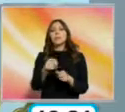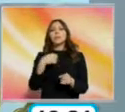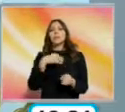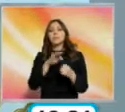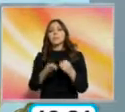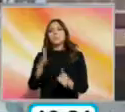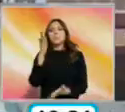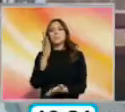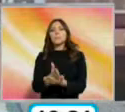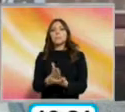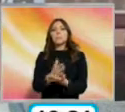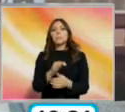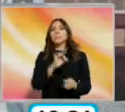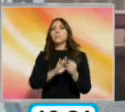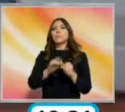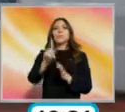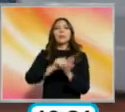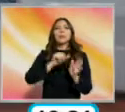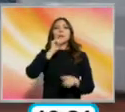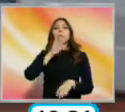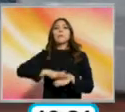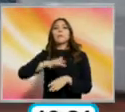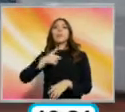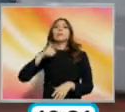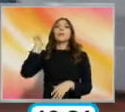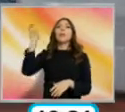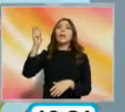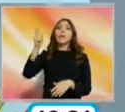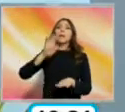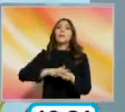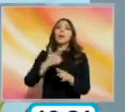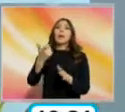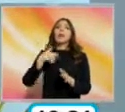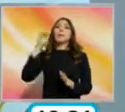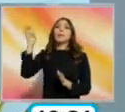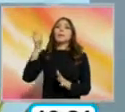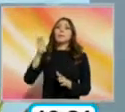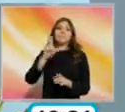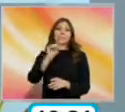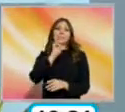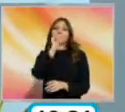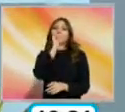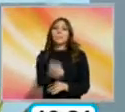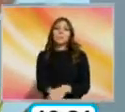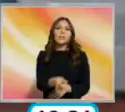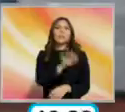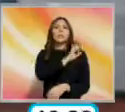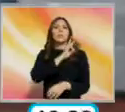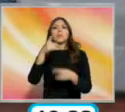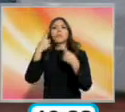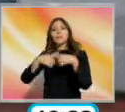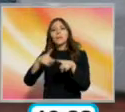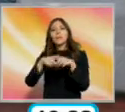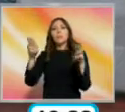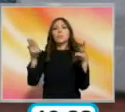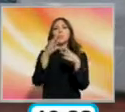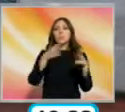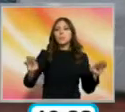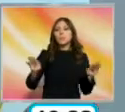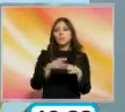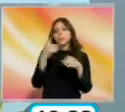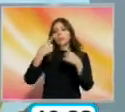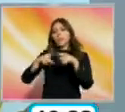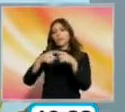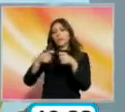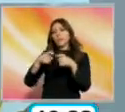del mes y no tengo ningún tipo de cargo adicional. Por no considerar además que tengo acceso a discografía o a música, opciones de